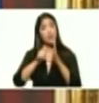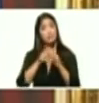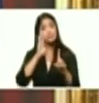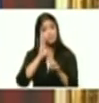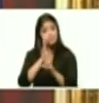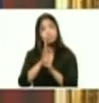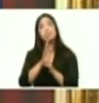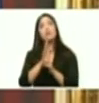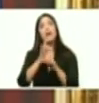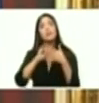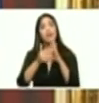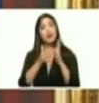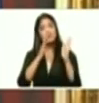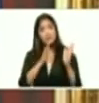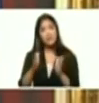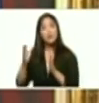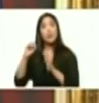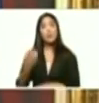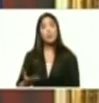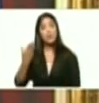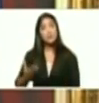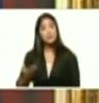central, estratégico, vital,